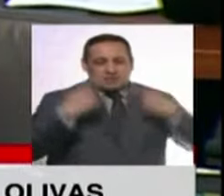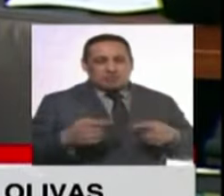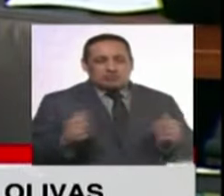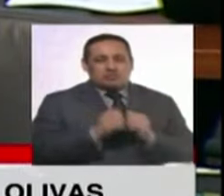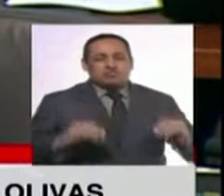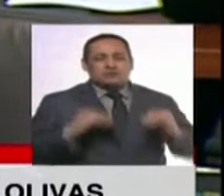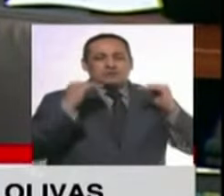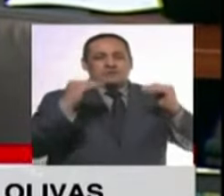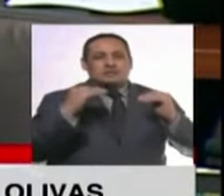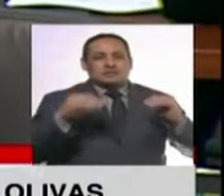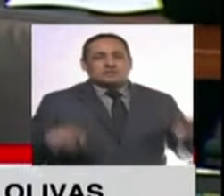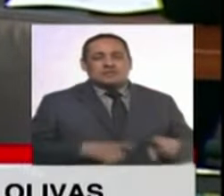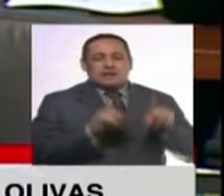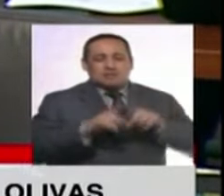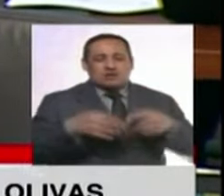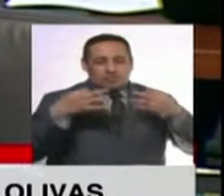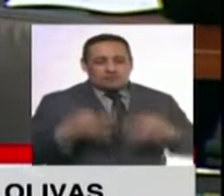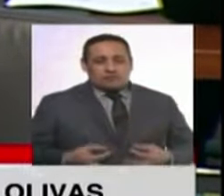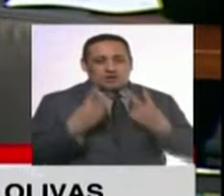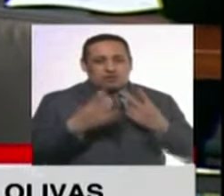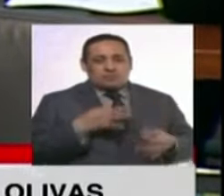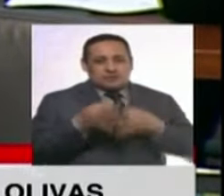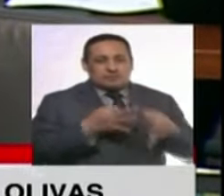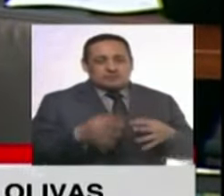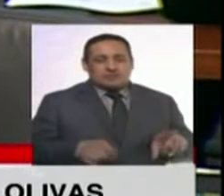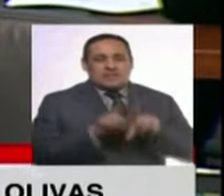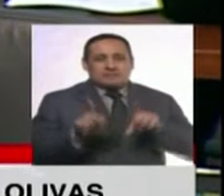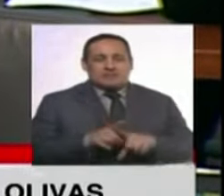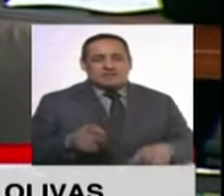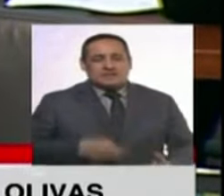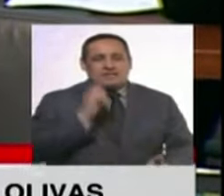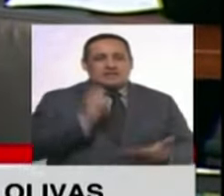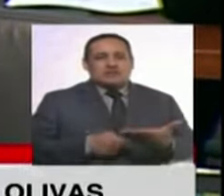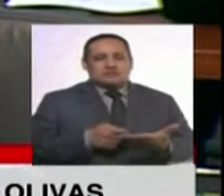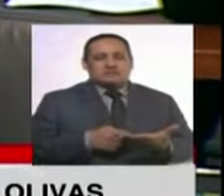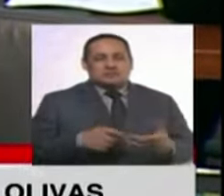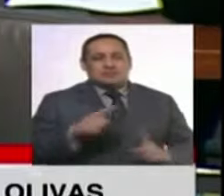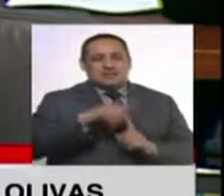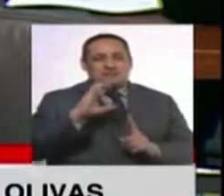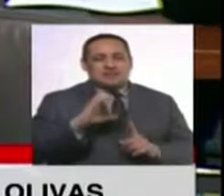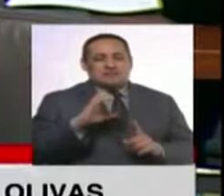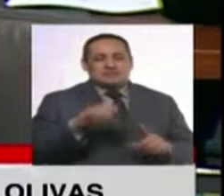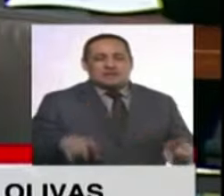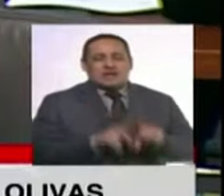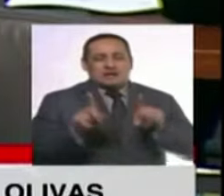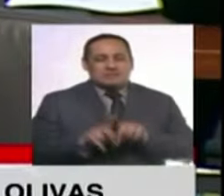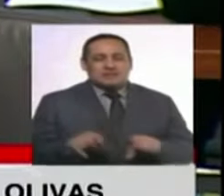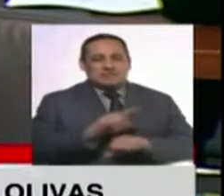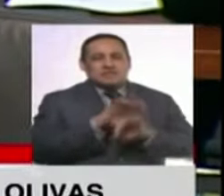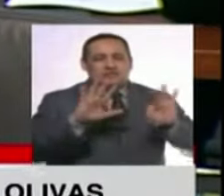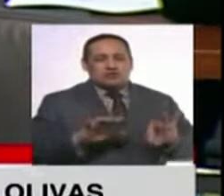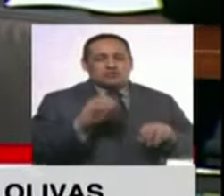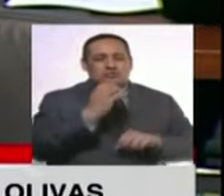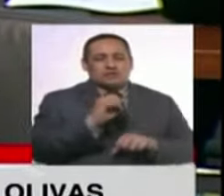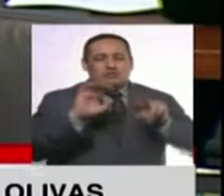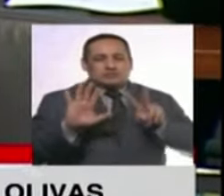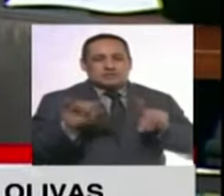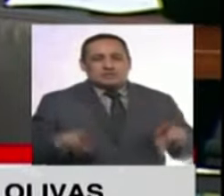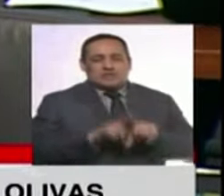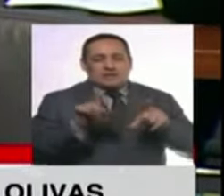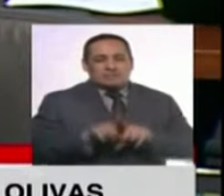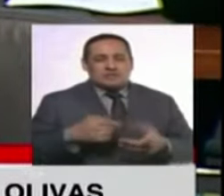su criterio conforme se ha señalado en la sentencia tribunal constitucional la 1807